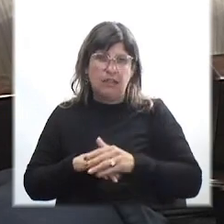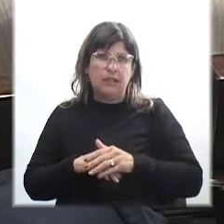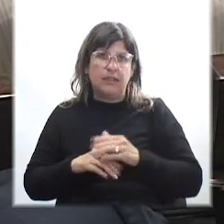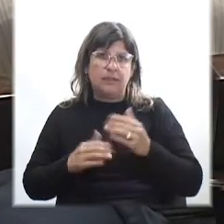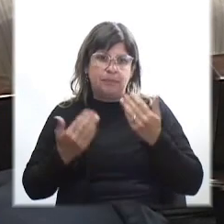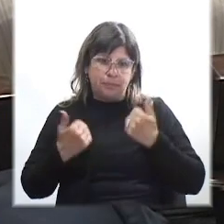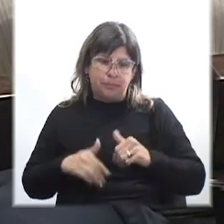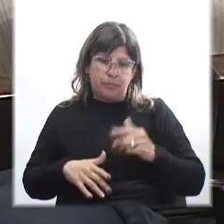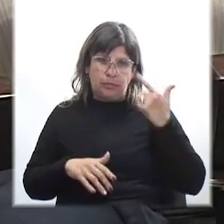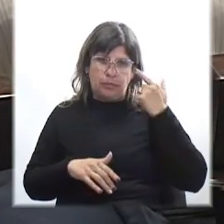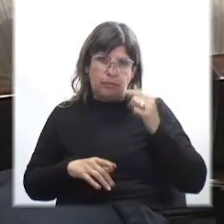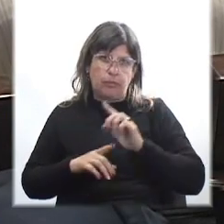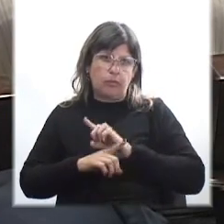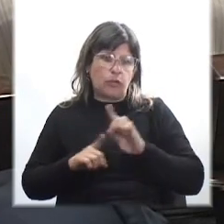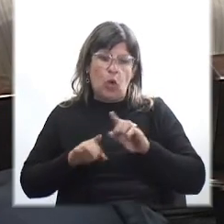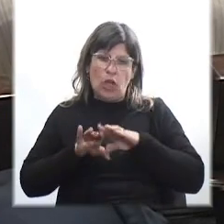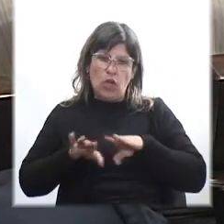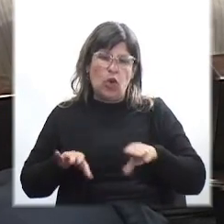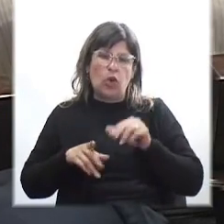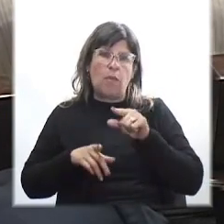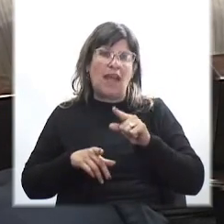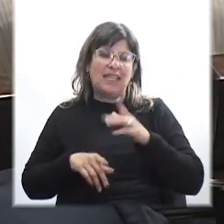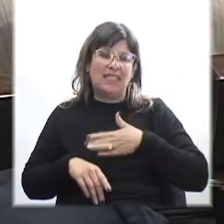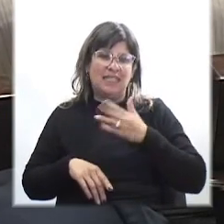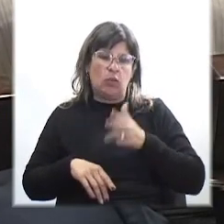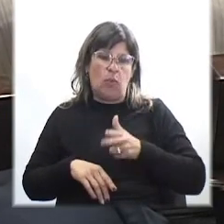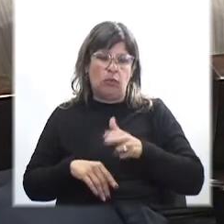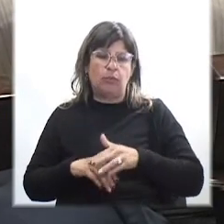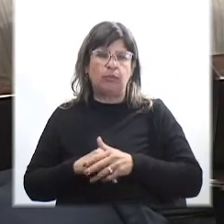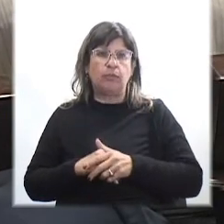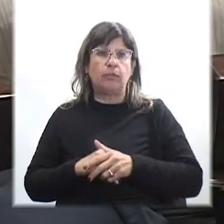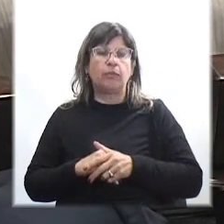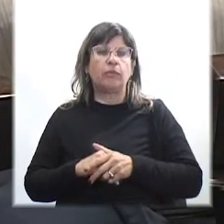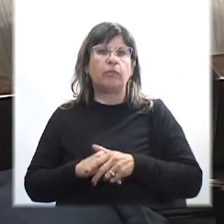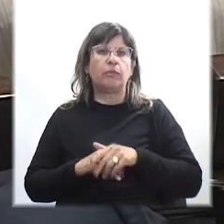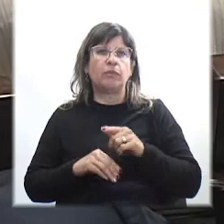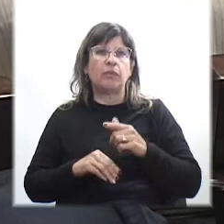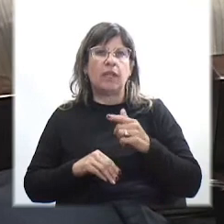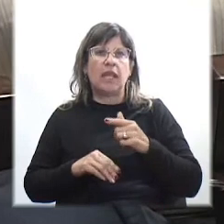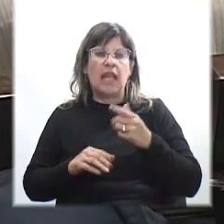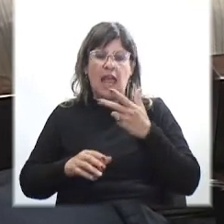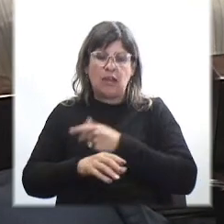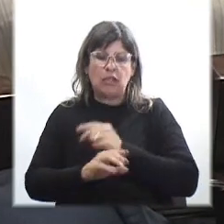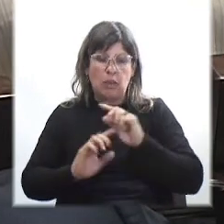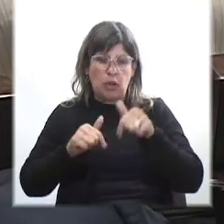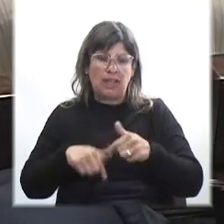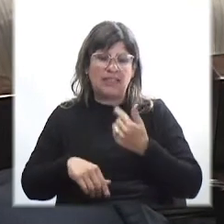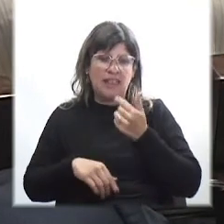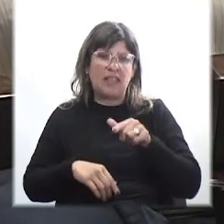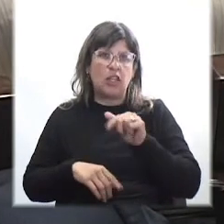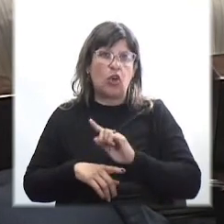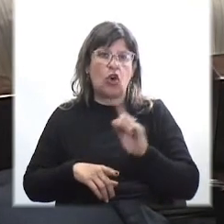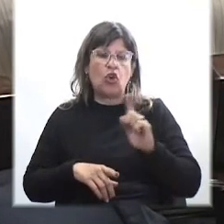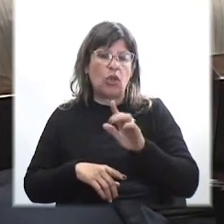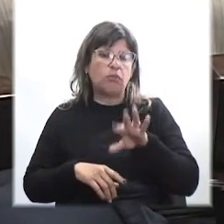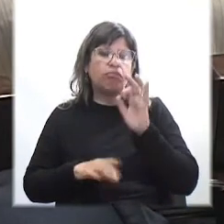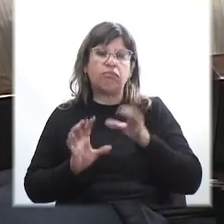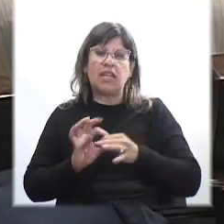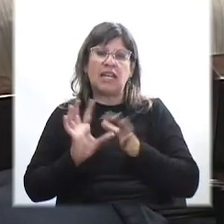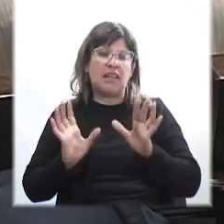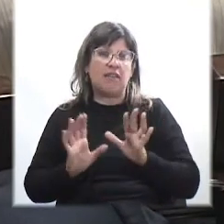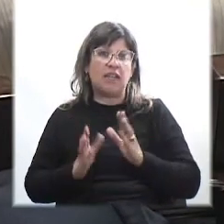La actitud suicida no es normal en el ser humano. La eutanasia, por lo que acá se dijo, no es una opción